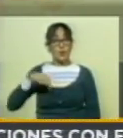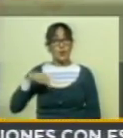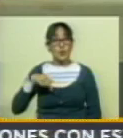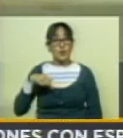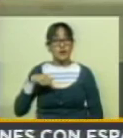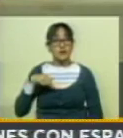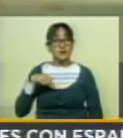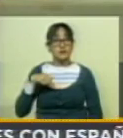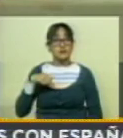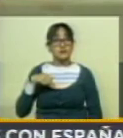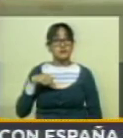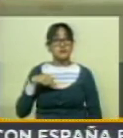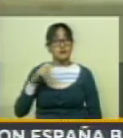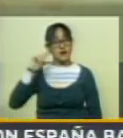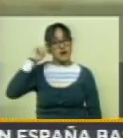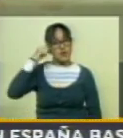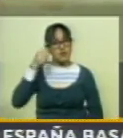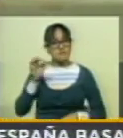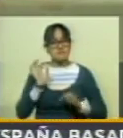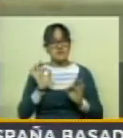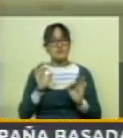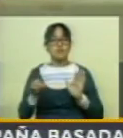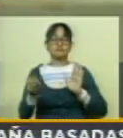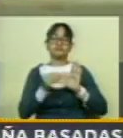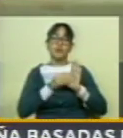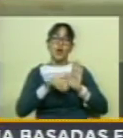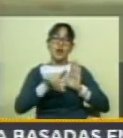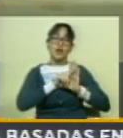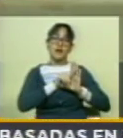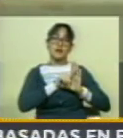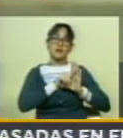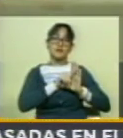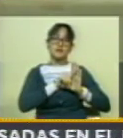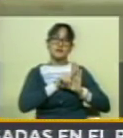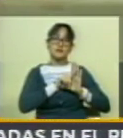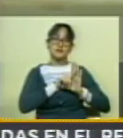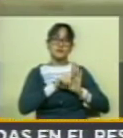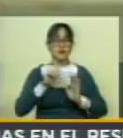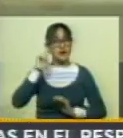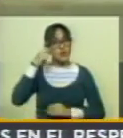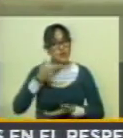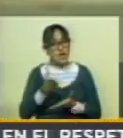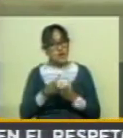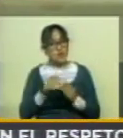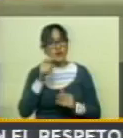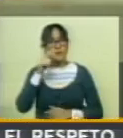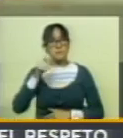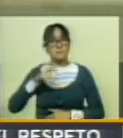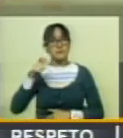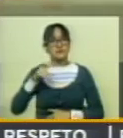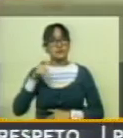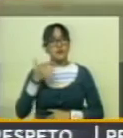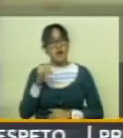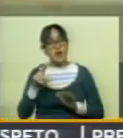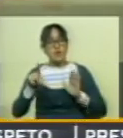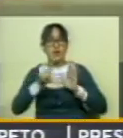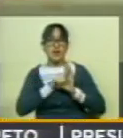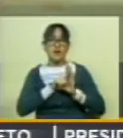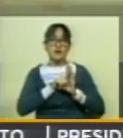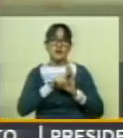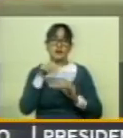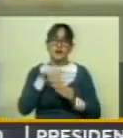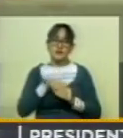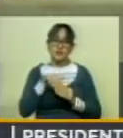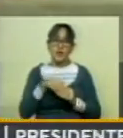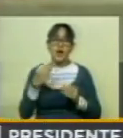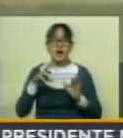todo, recordando lo que está en la ley. Para recordarles a todos y todas que allí hay una ley electoral, están